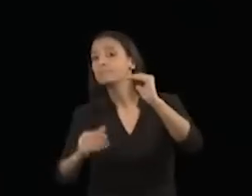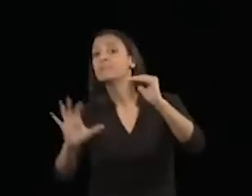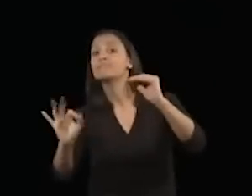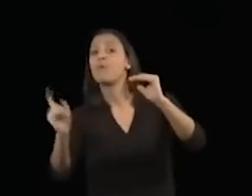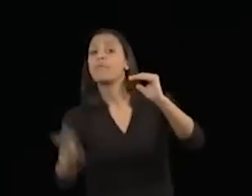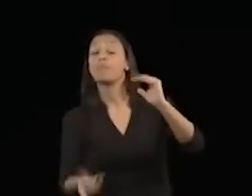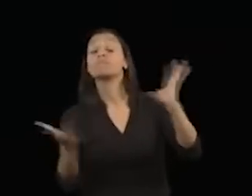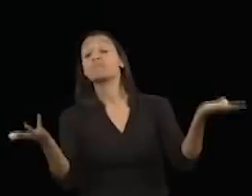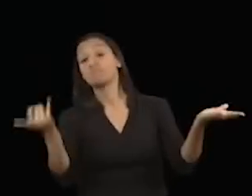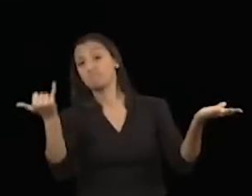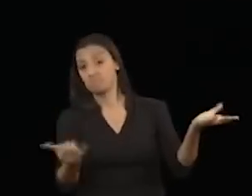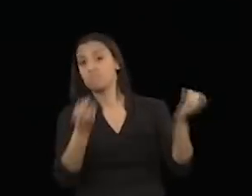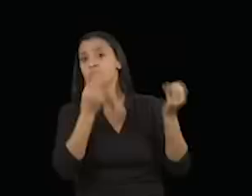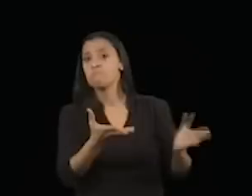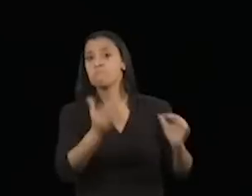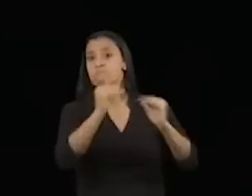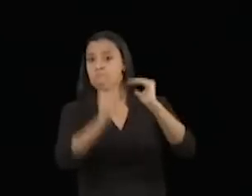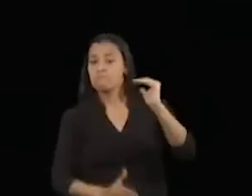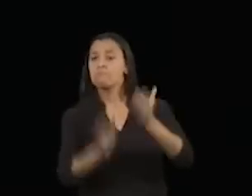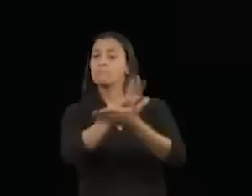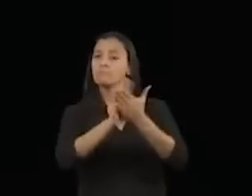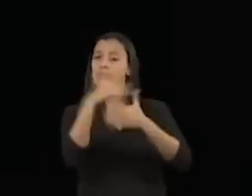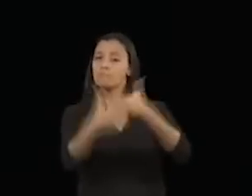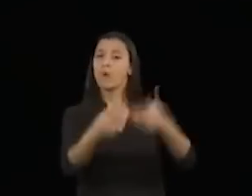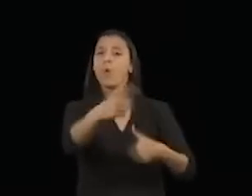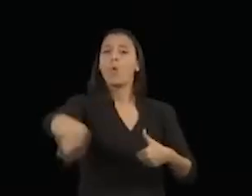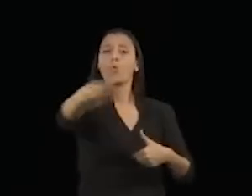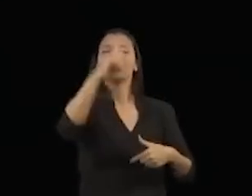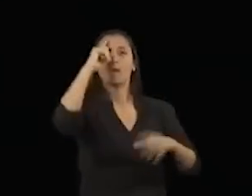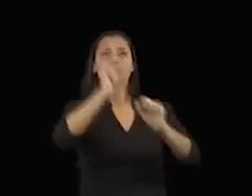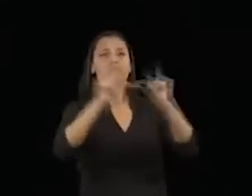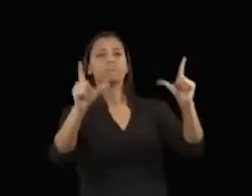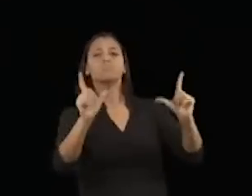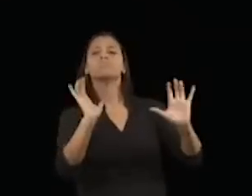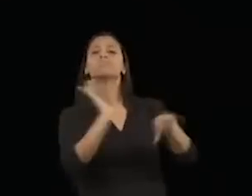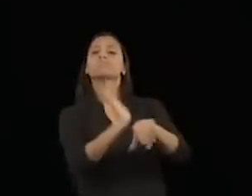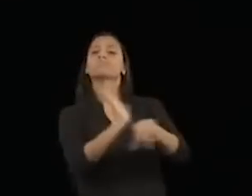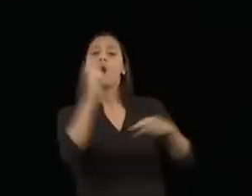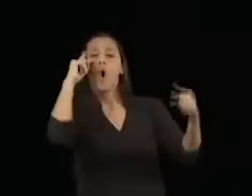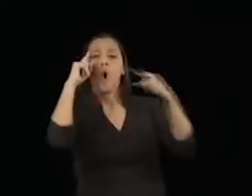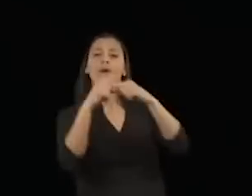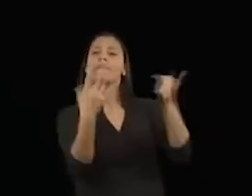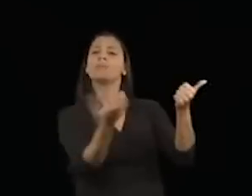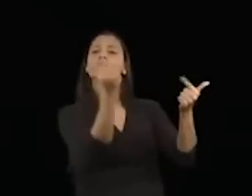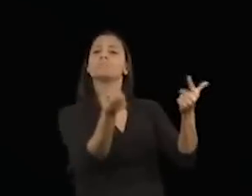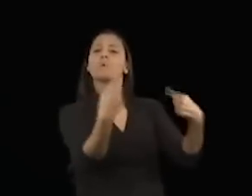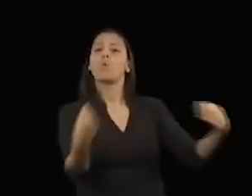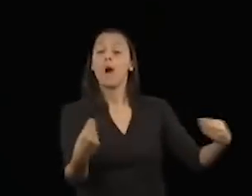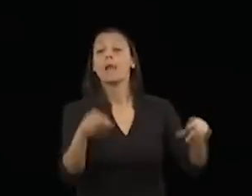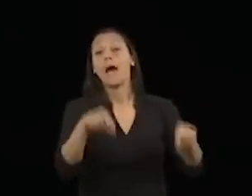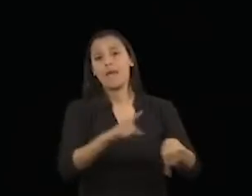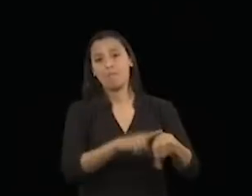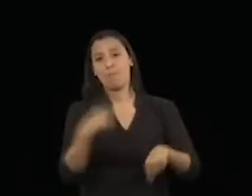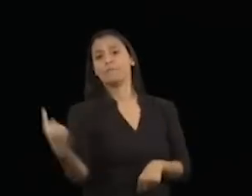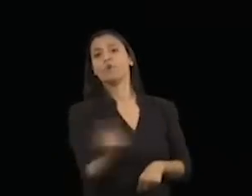Digamos, para tener un orden de magnitudes de lo que se hizo. Entonces, a partir de eso, nosotros